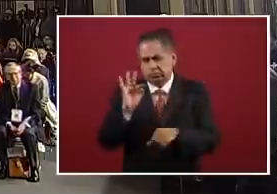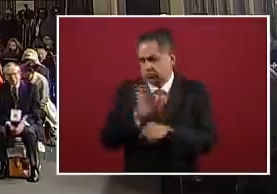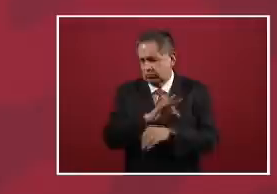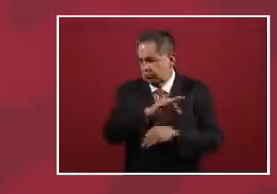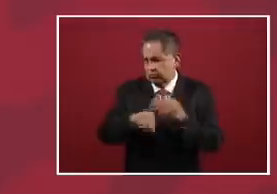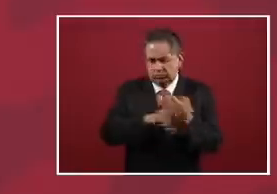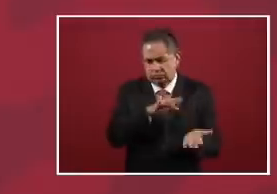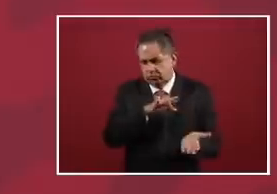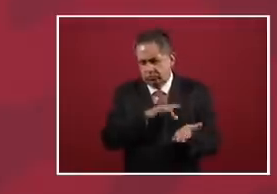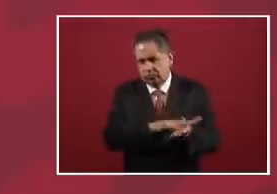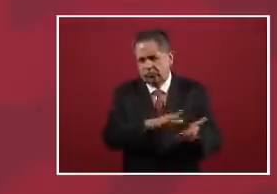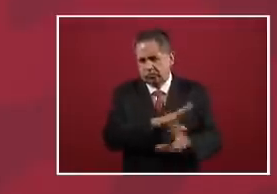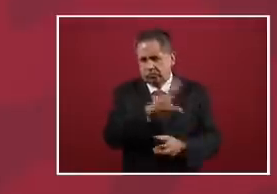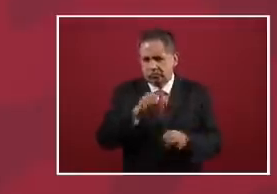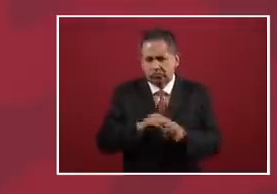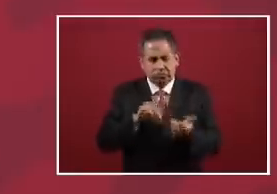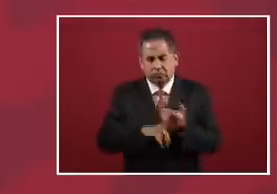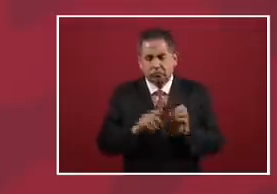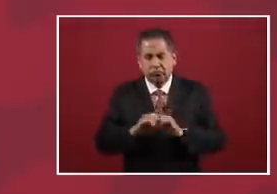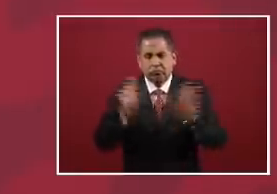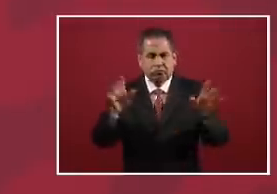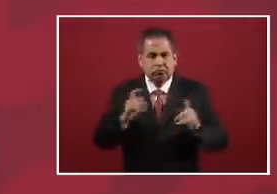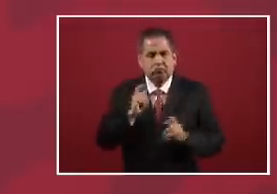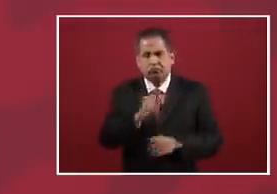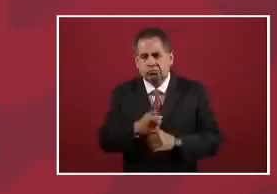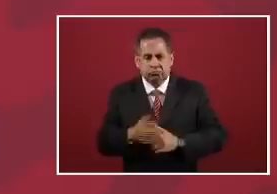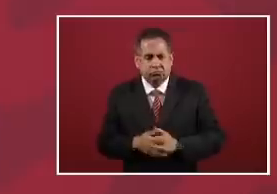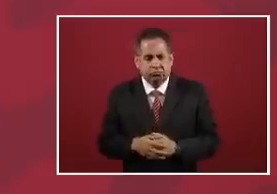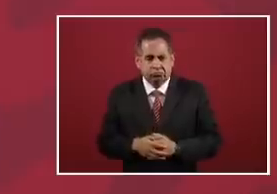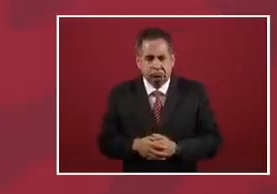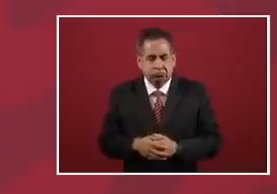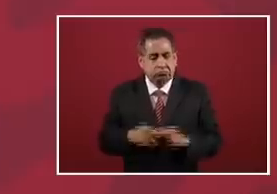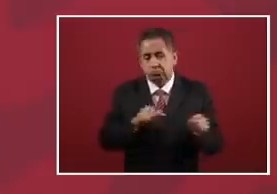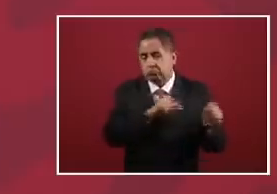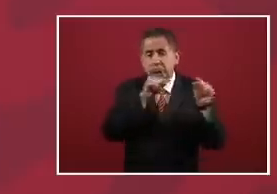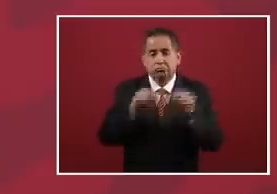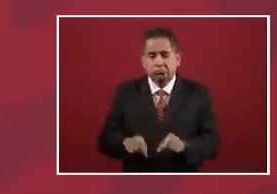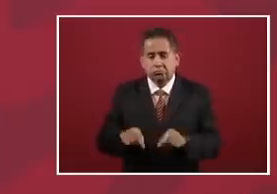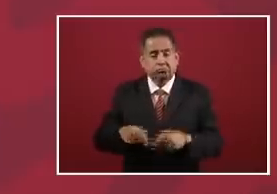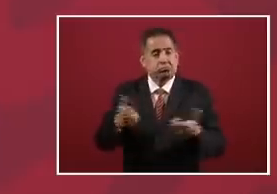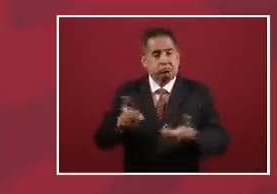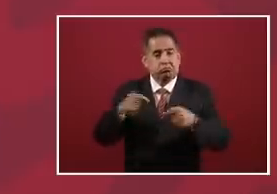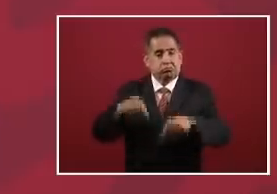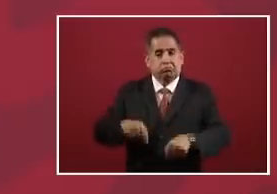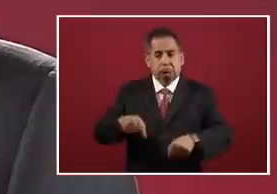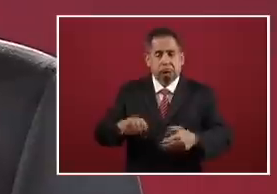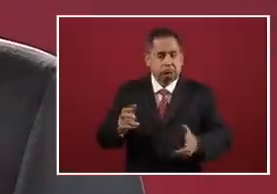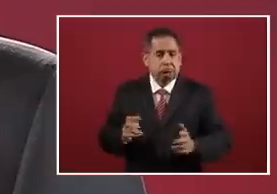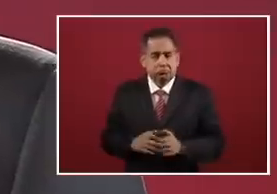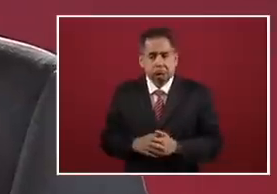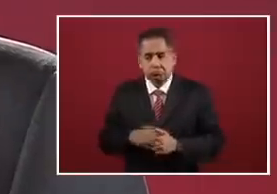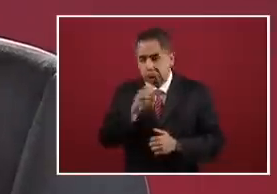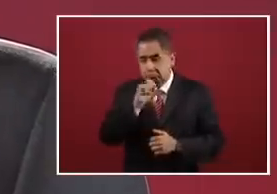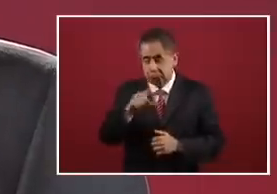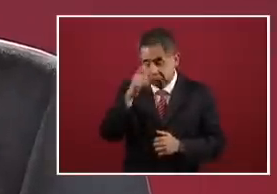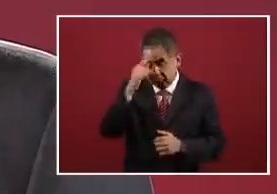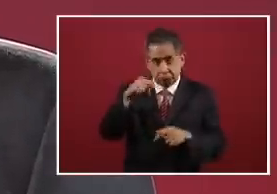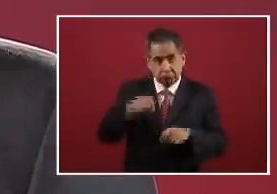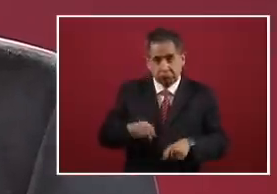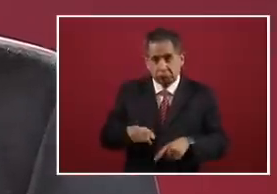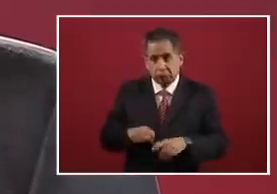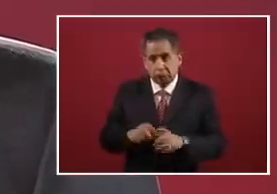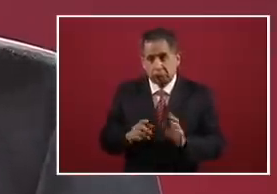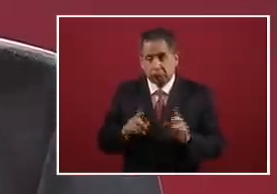el apoyo, todo el apoyo. Y aquí se llevaría a cabo también